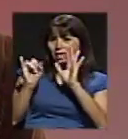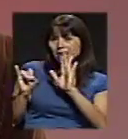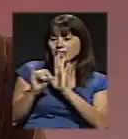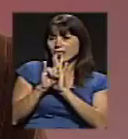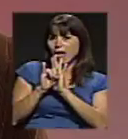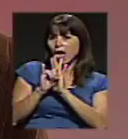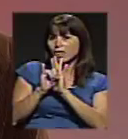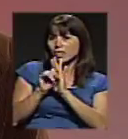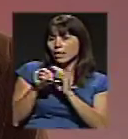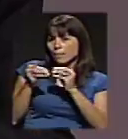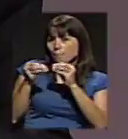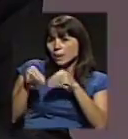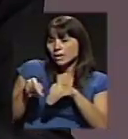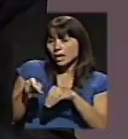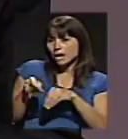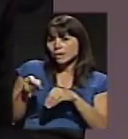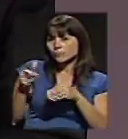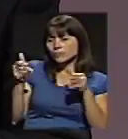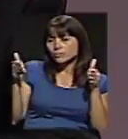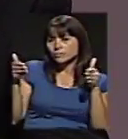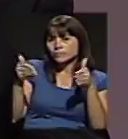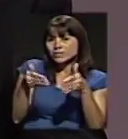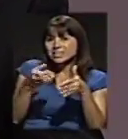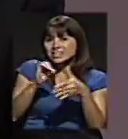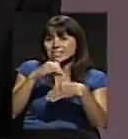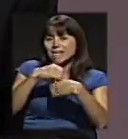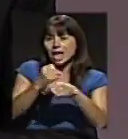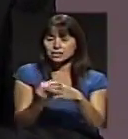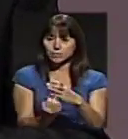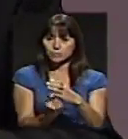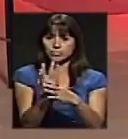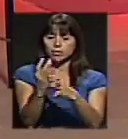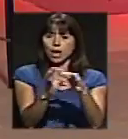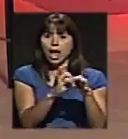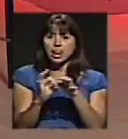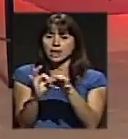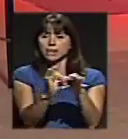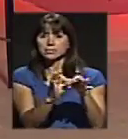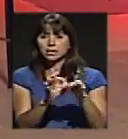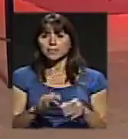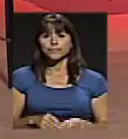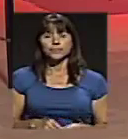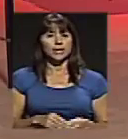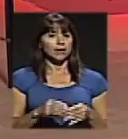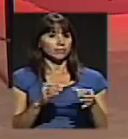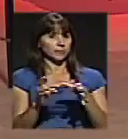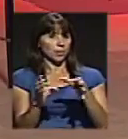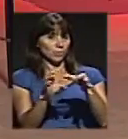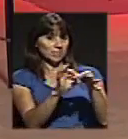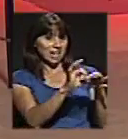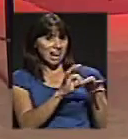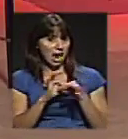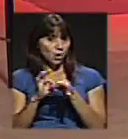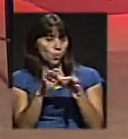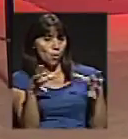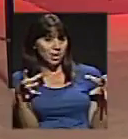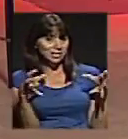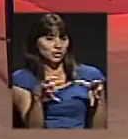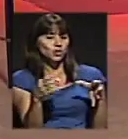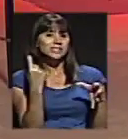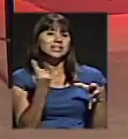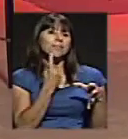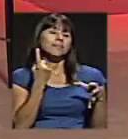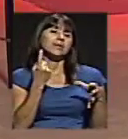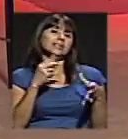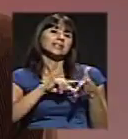principios fundamentales, en el marco de una coalición o de una alianza? La coalición siempre implica que los partidos